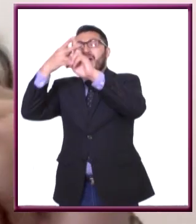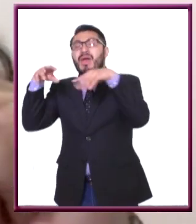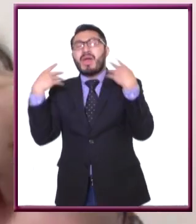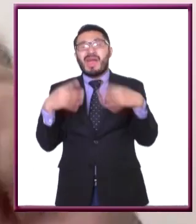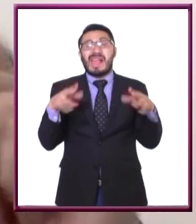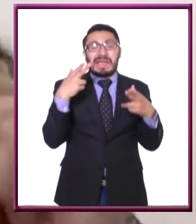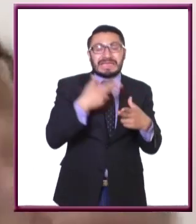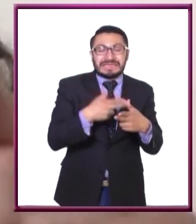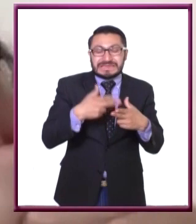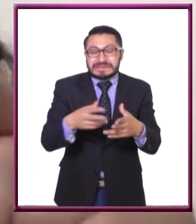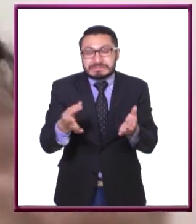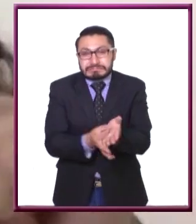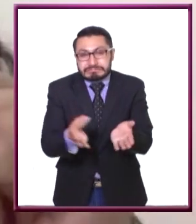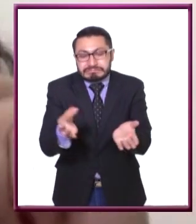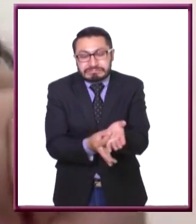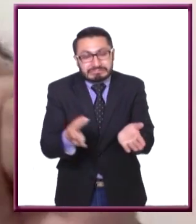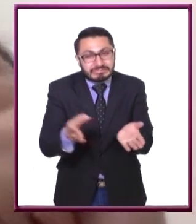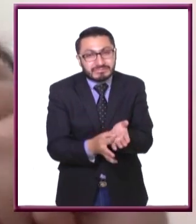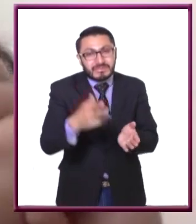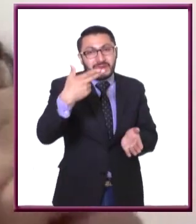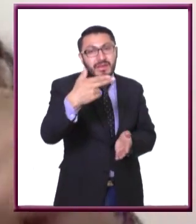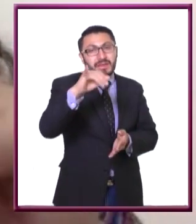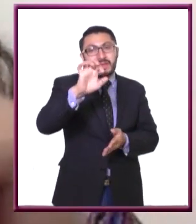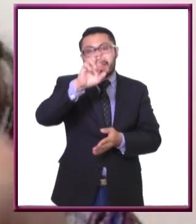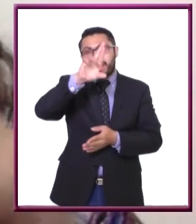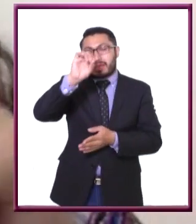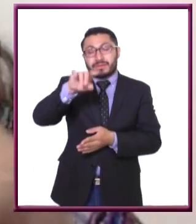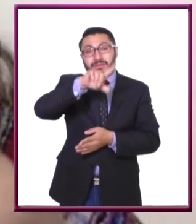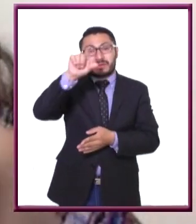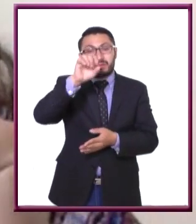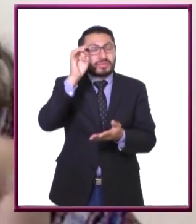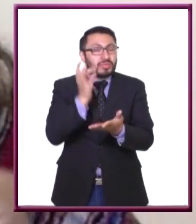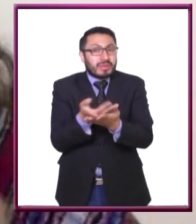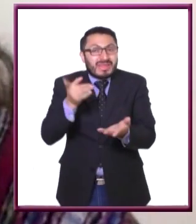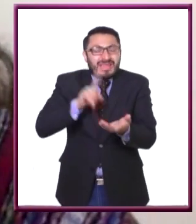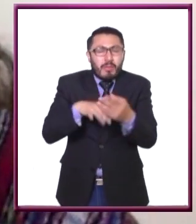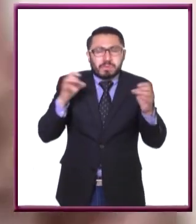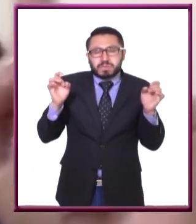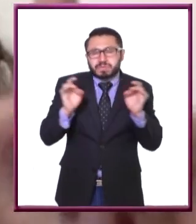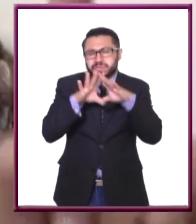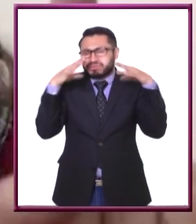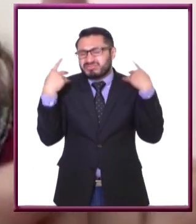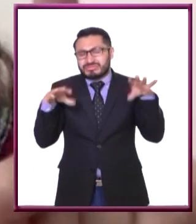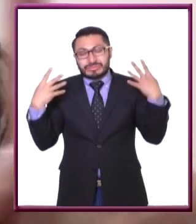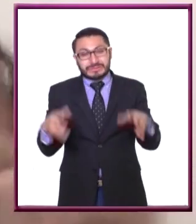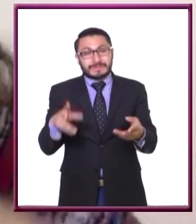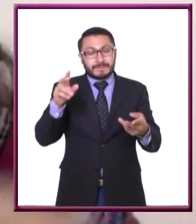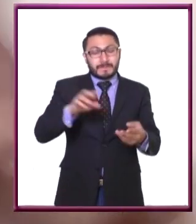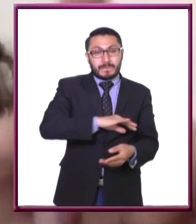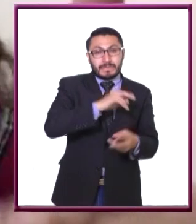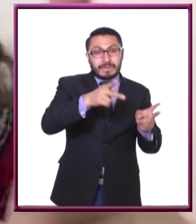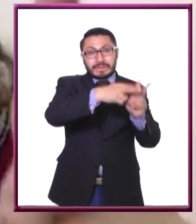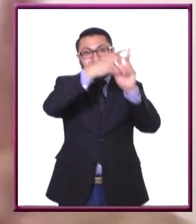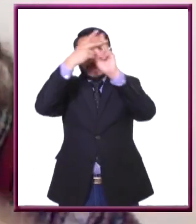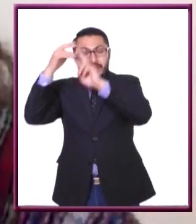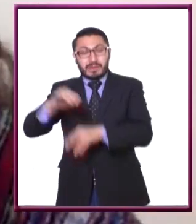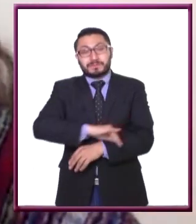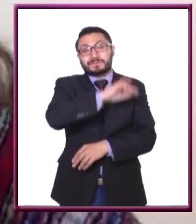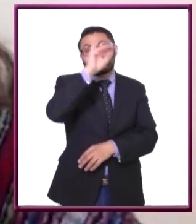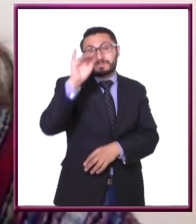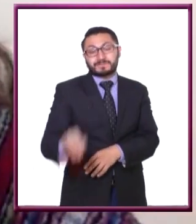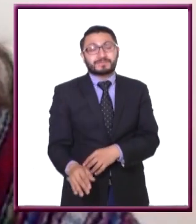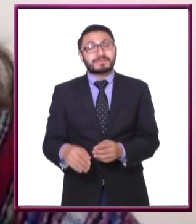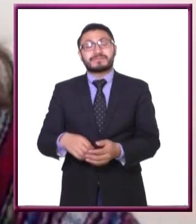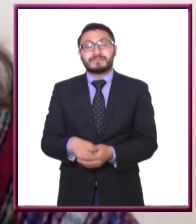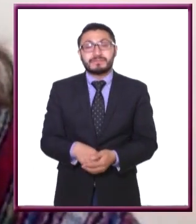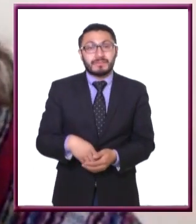estrellas, hasta el hierro. Después del hierro, solamente se producen en las explosiones de estrellas, en las muertes cataclísmicas